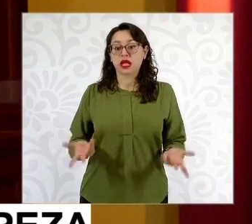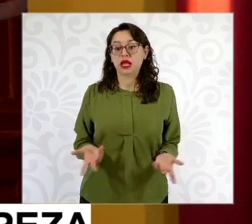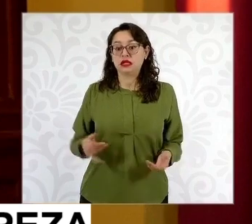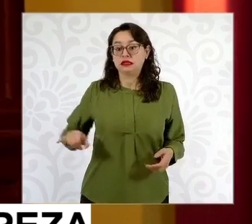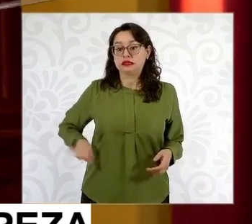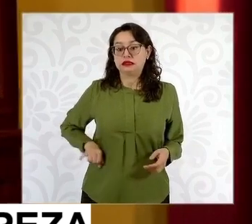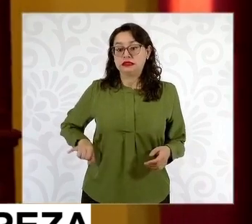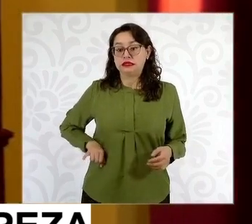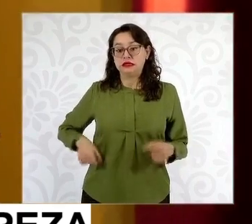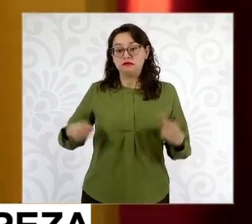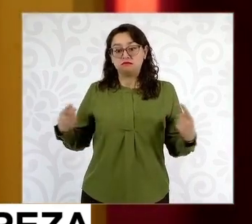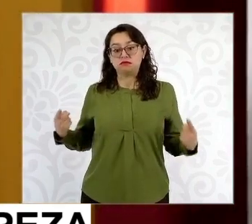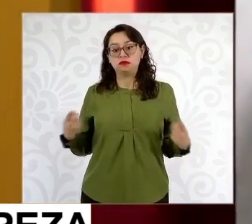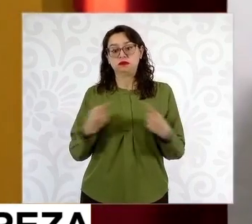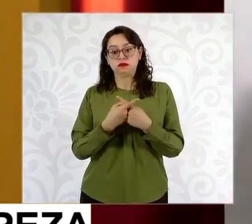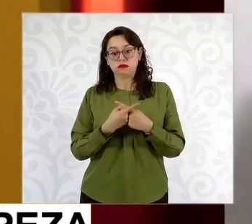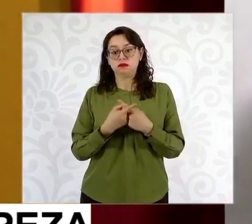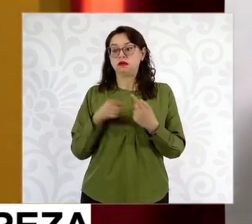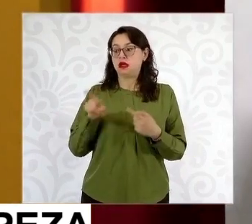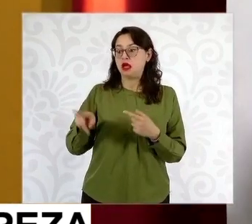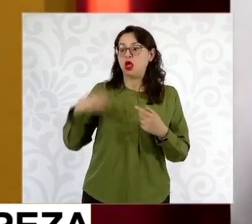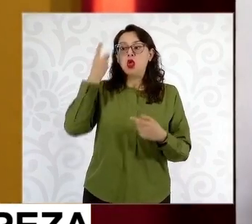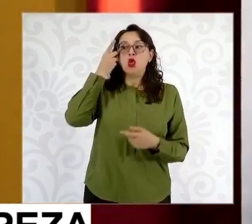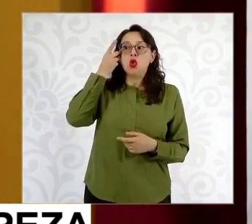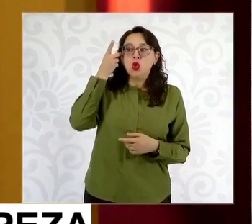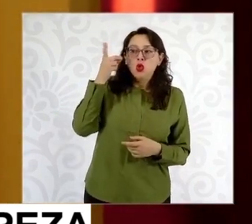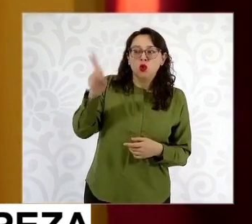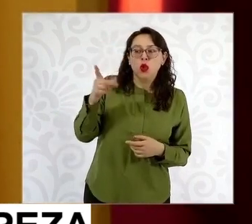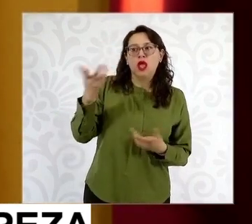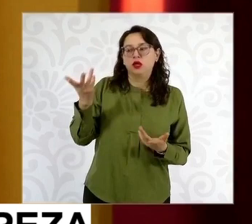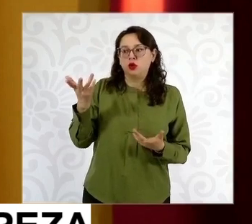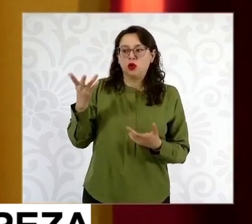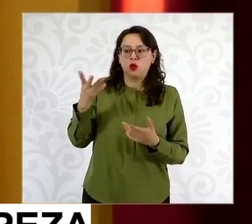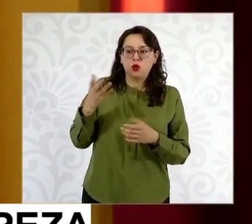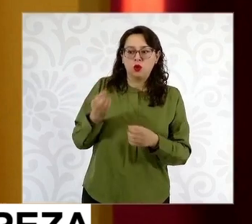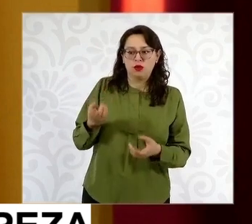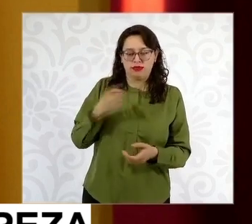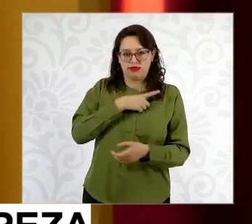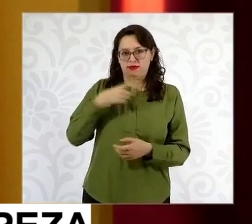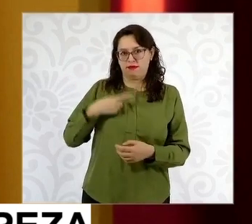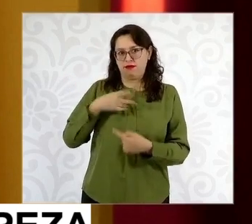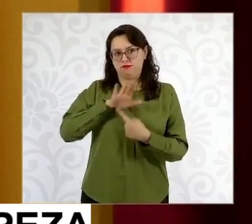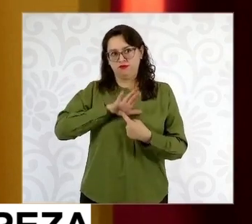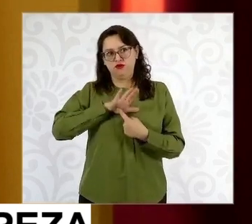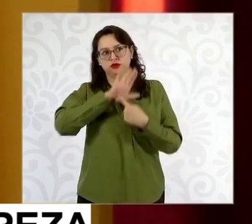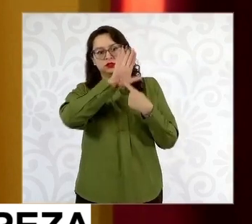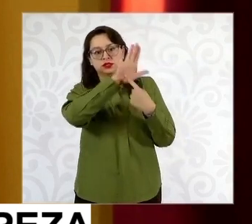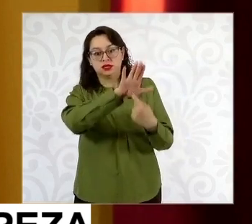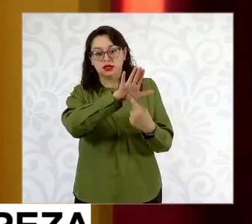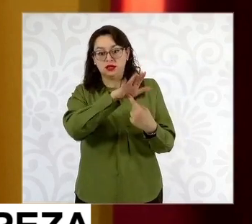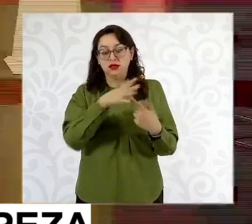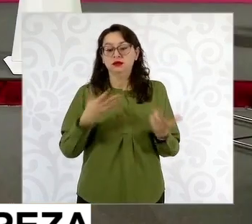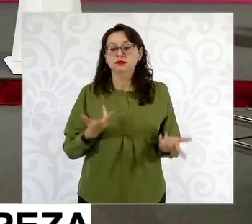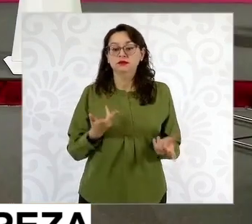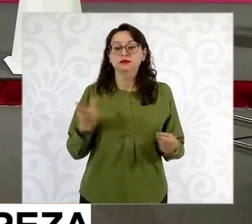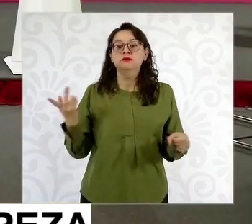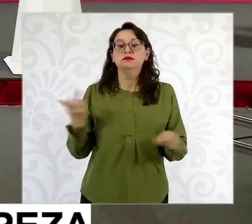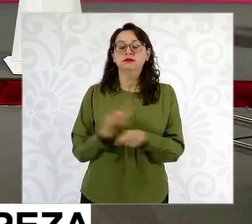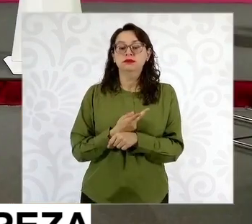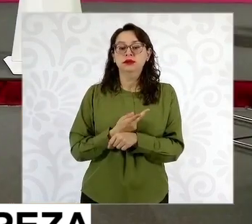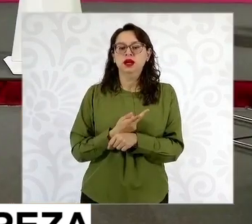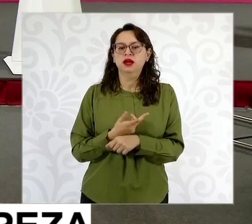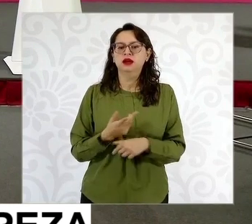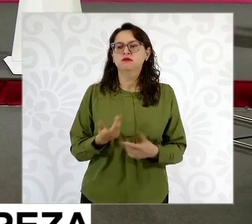interés, las direcciones sectoriales de los trabajadores y la empresarial decidieron que